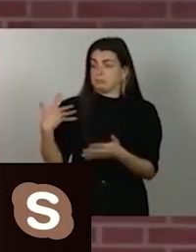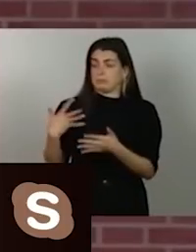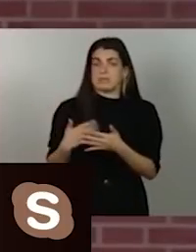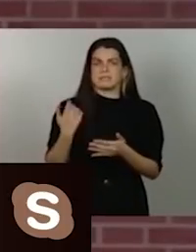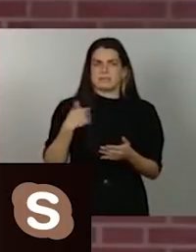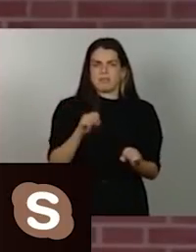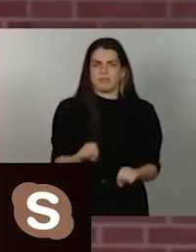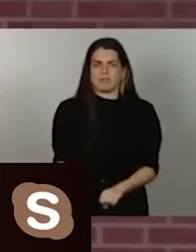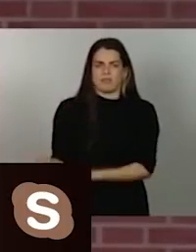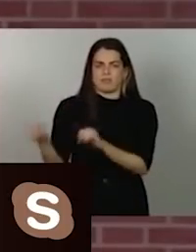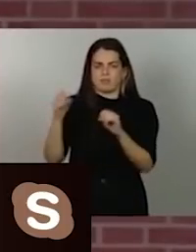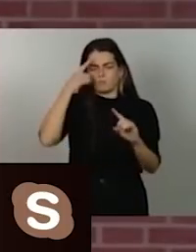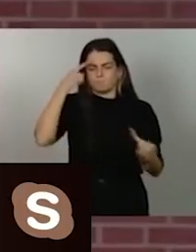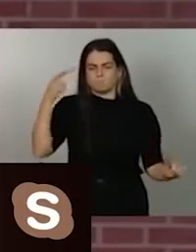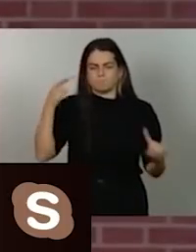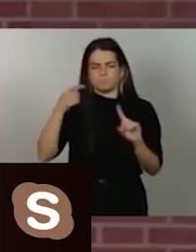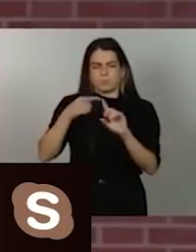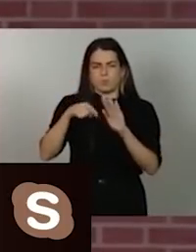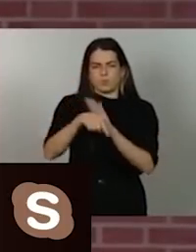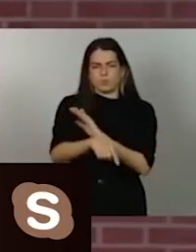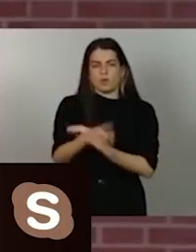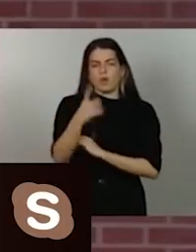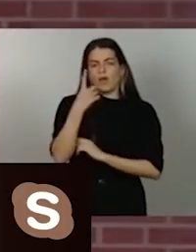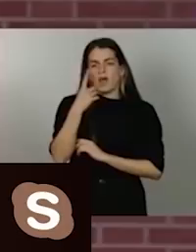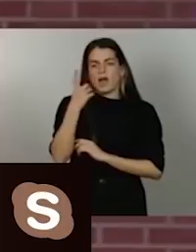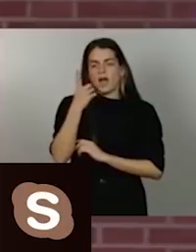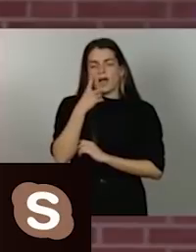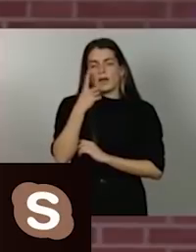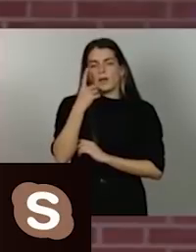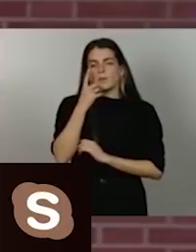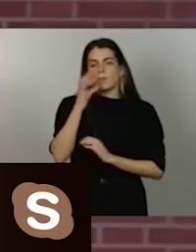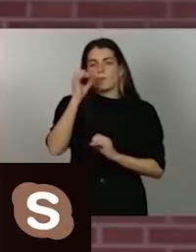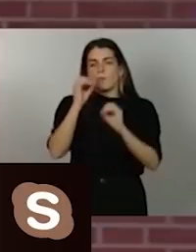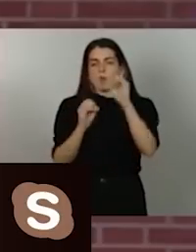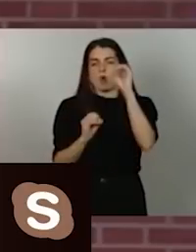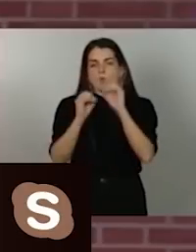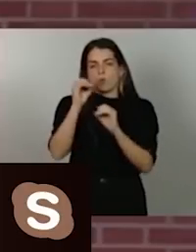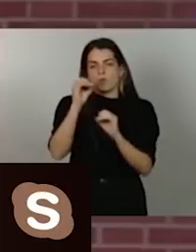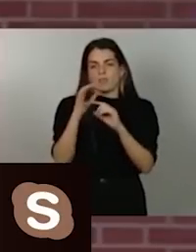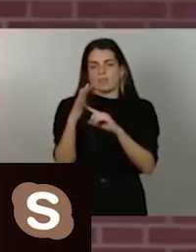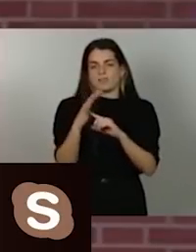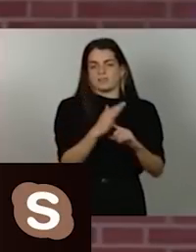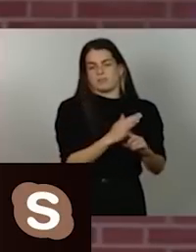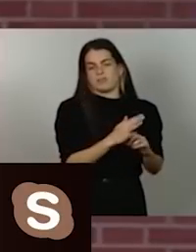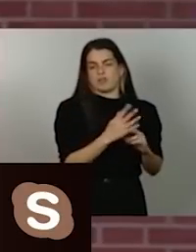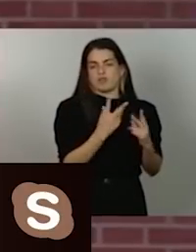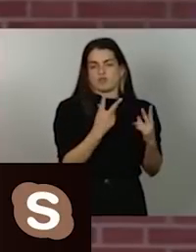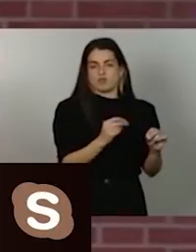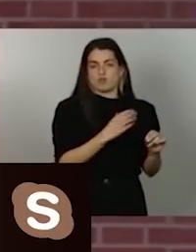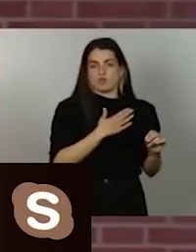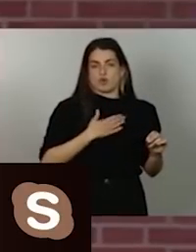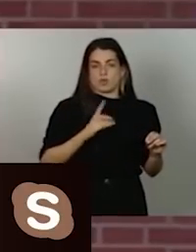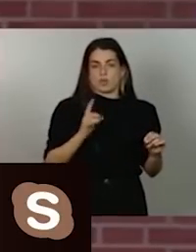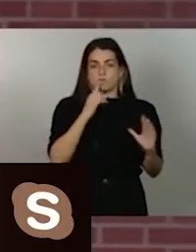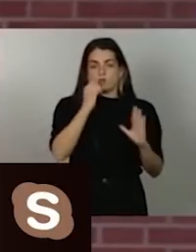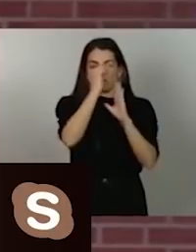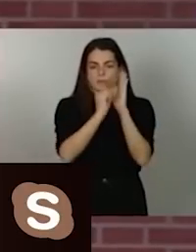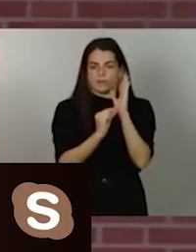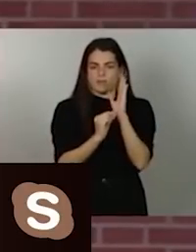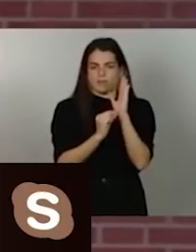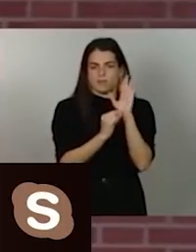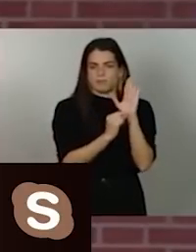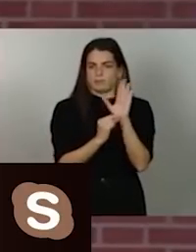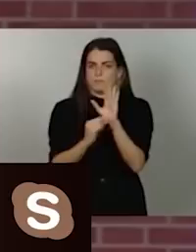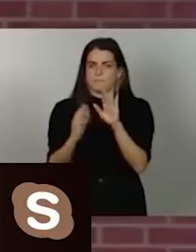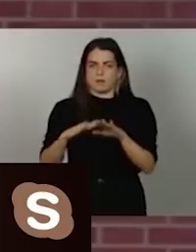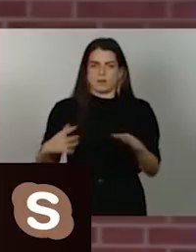lógicamente, sitúan a Sánchez como la persona que puede marcar los pasos y utilizará. Si a él le conviene, si